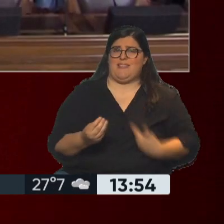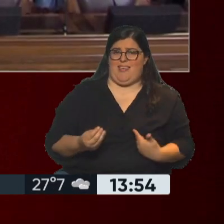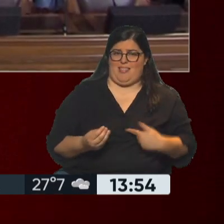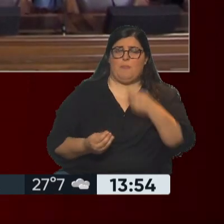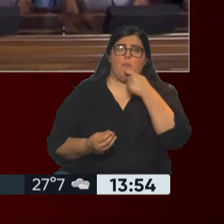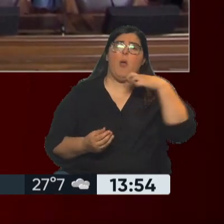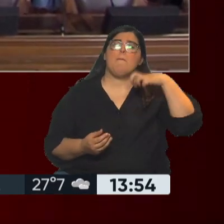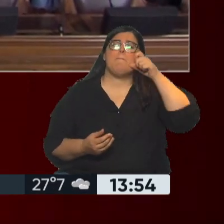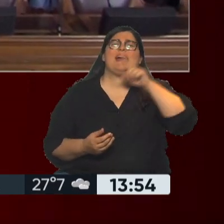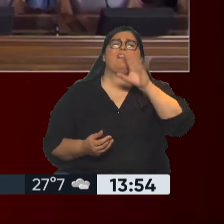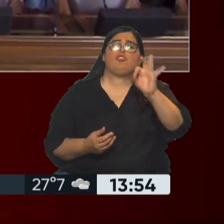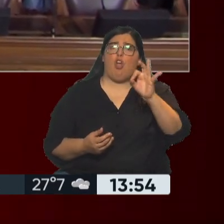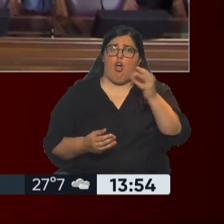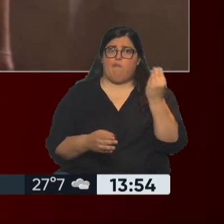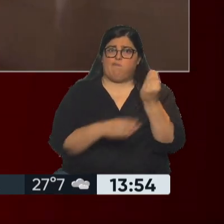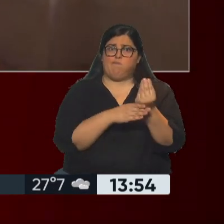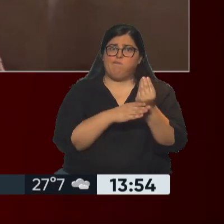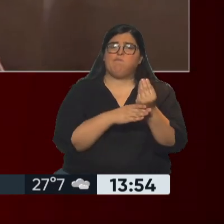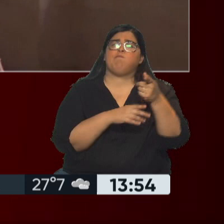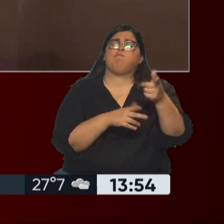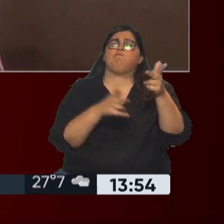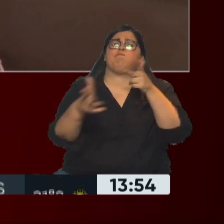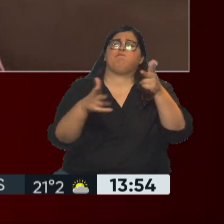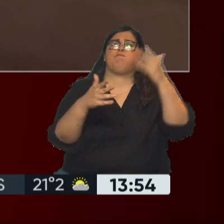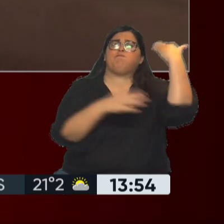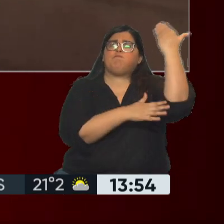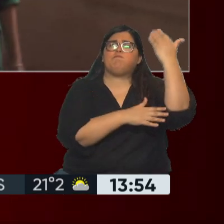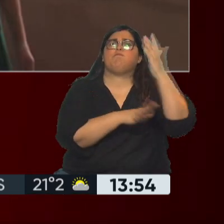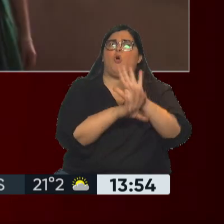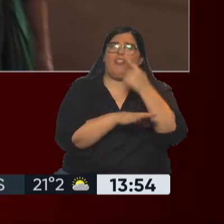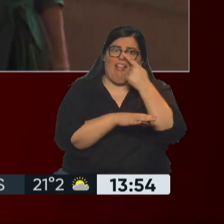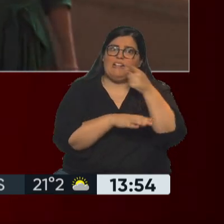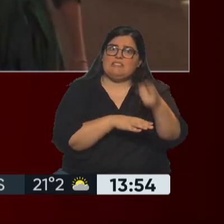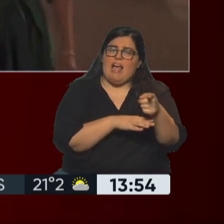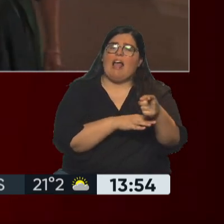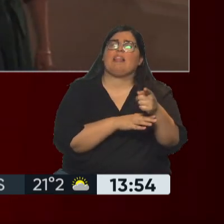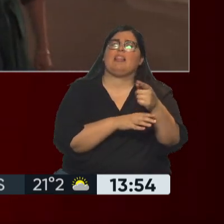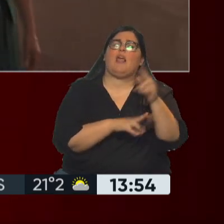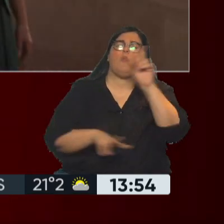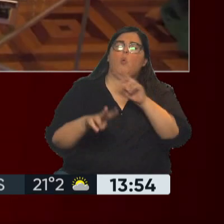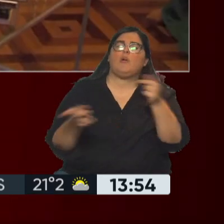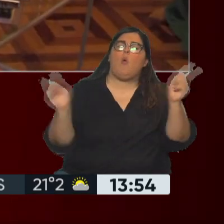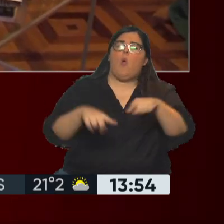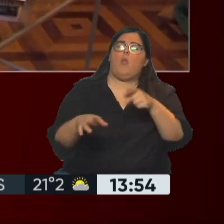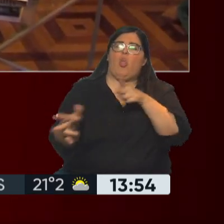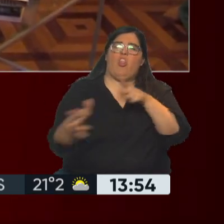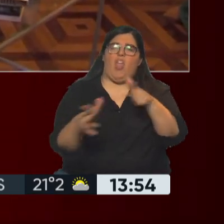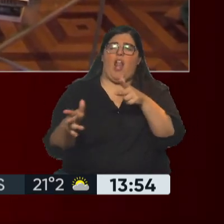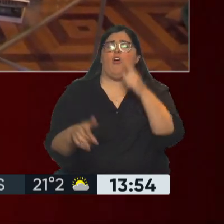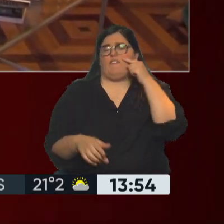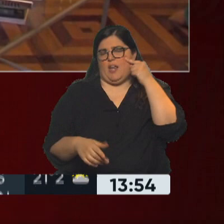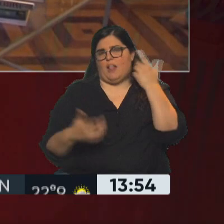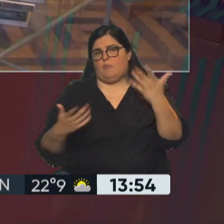interviniendo de una manera interesante en el sentido de la reapertura del diálogo Alberto Fernández Por supuesto pero